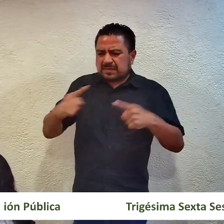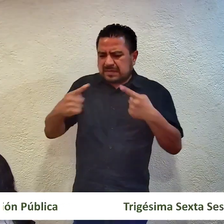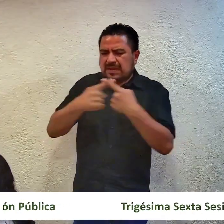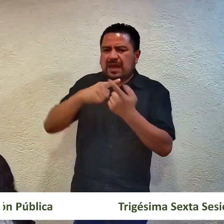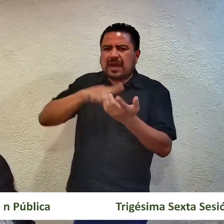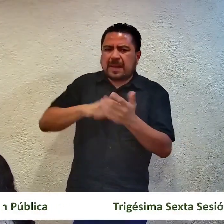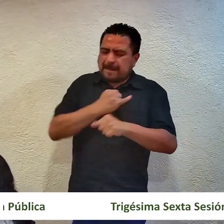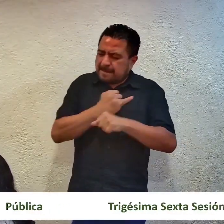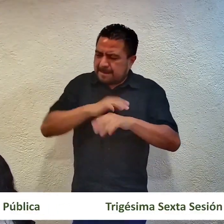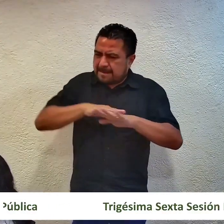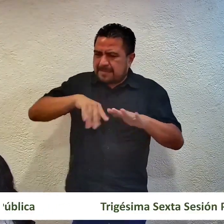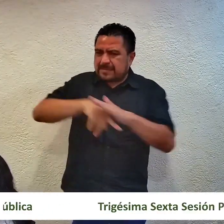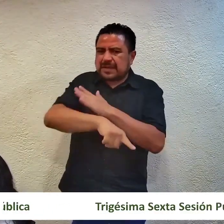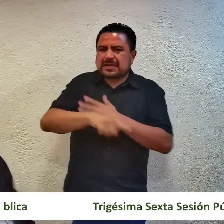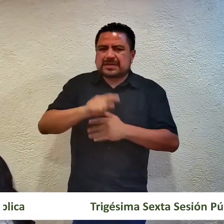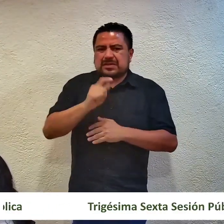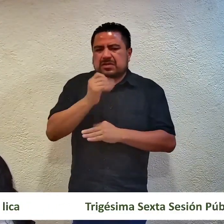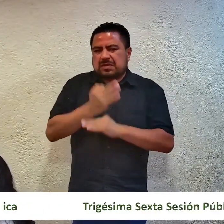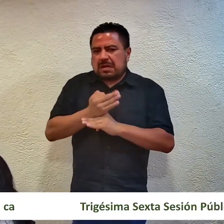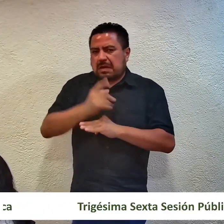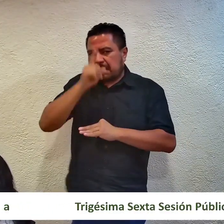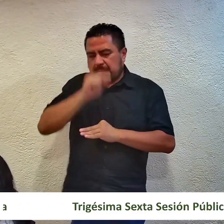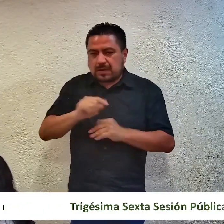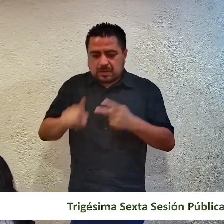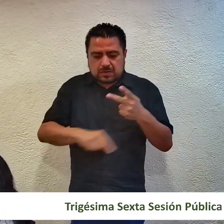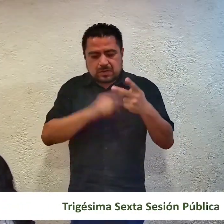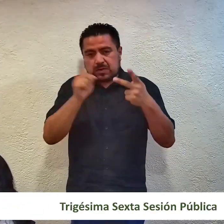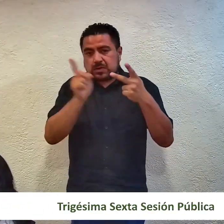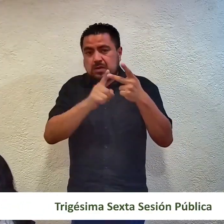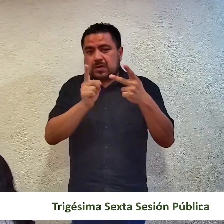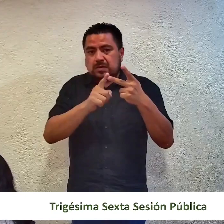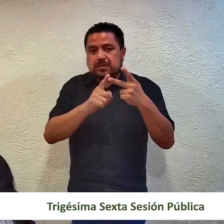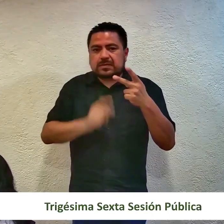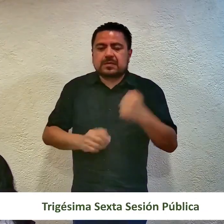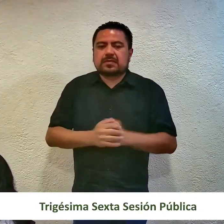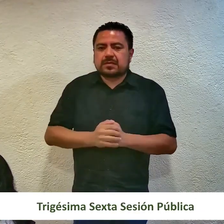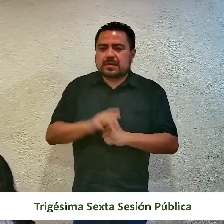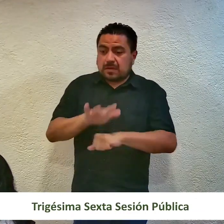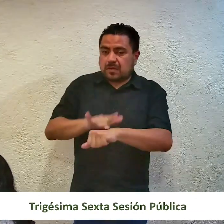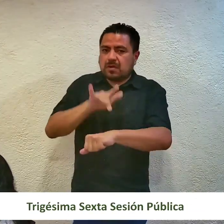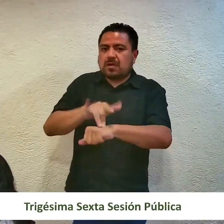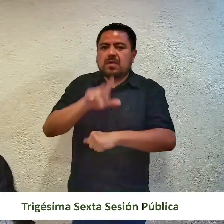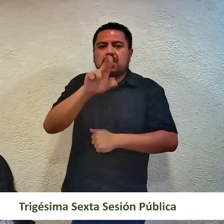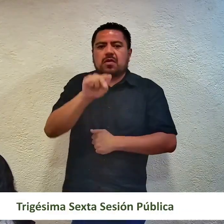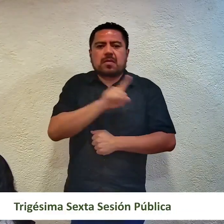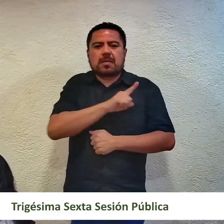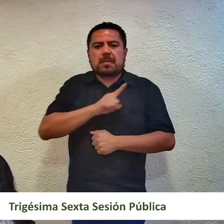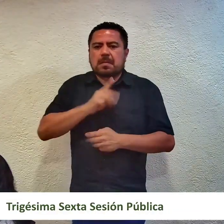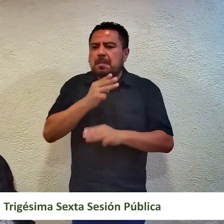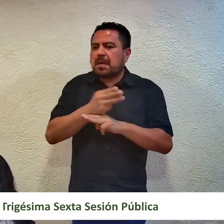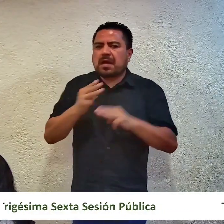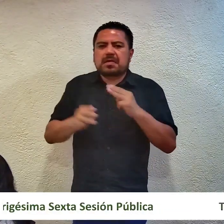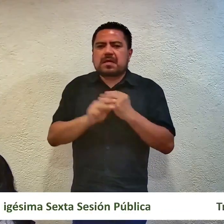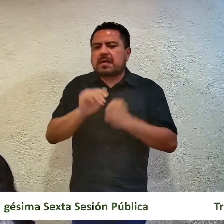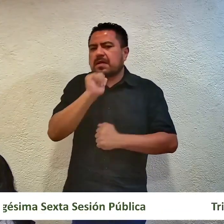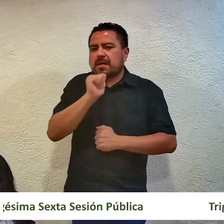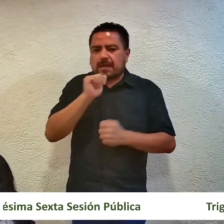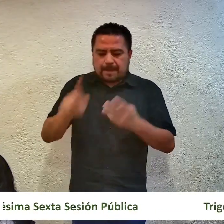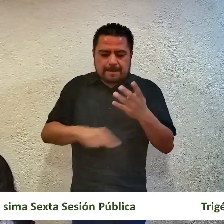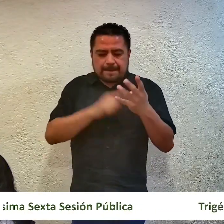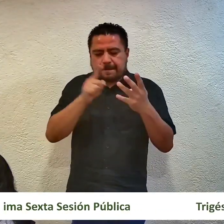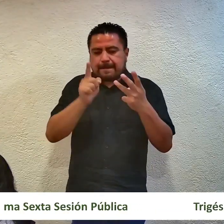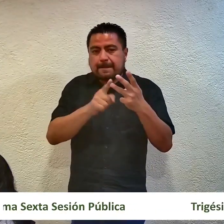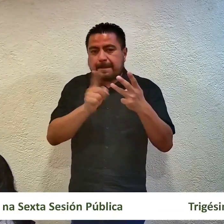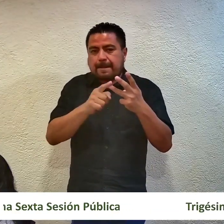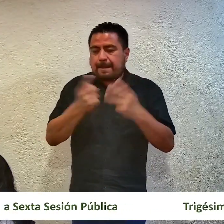el análisis de fondo en el presente fallo. 2. Se deja intocado lo que no fuera materia de impugnación. 3. Se